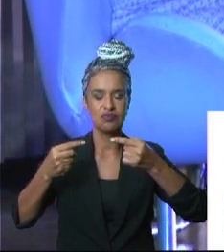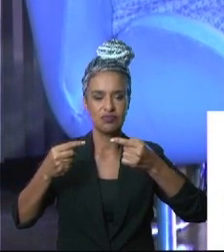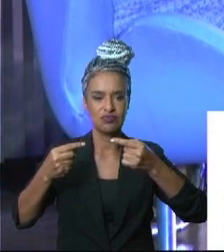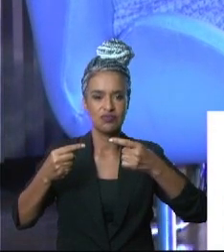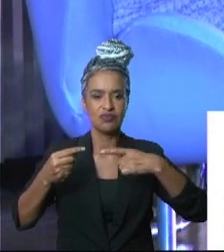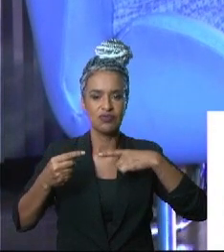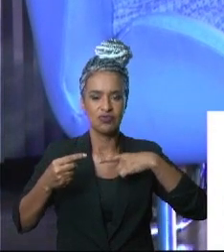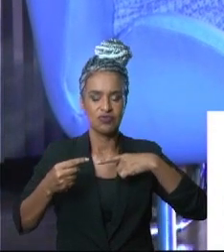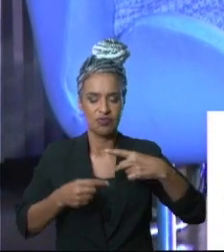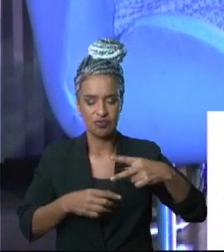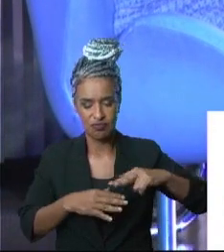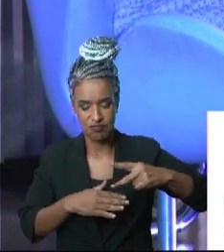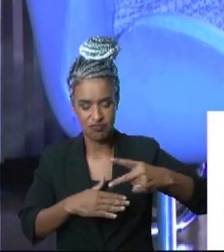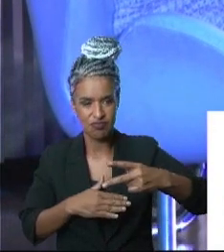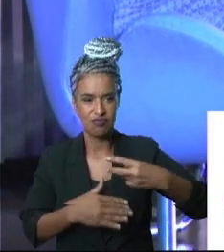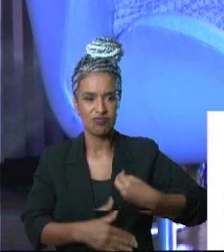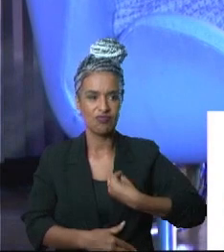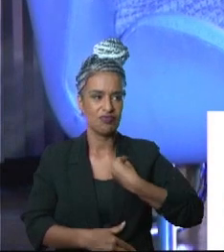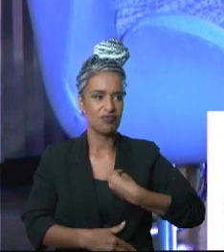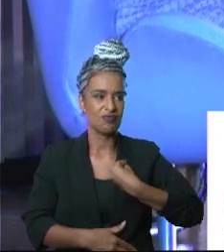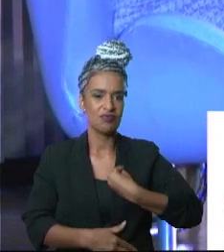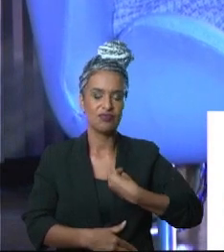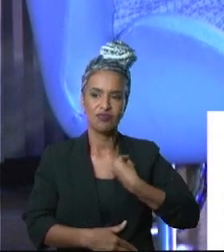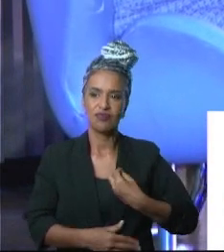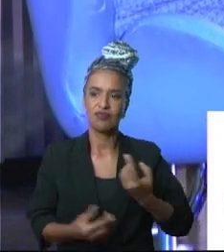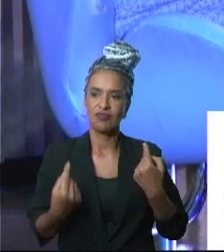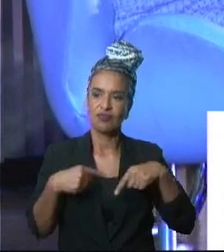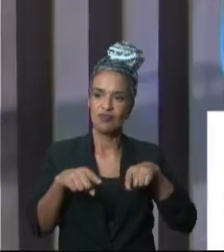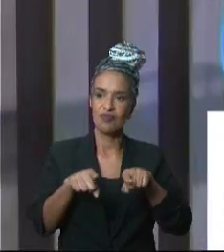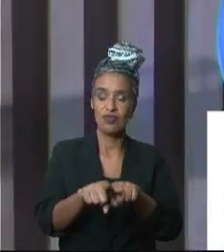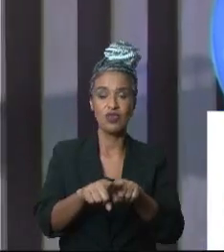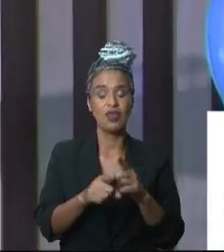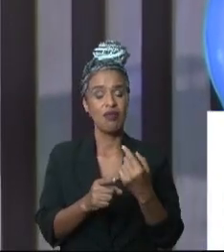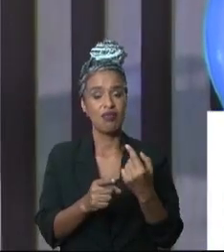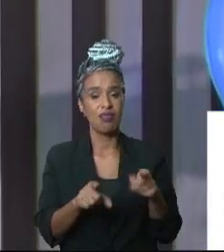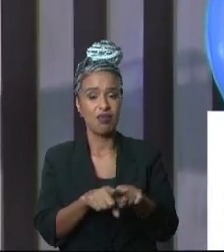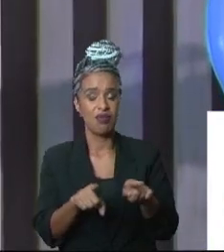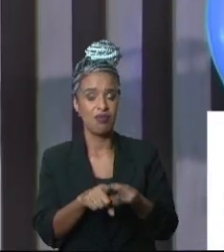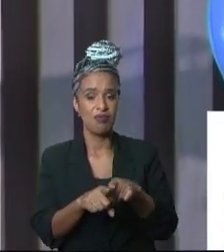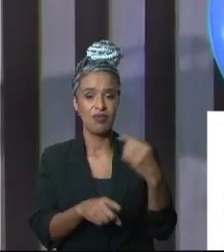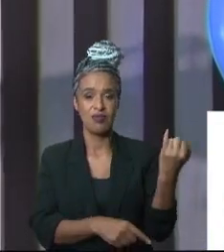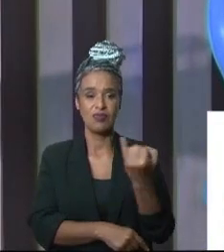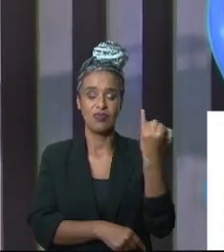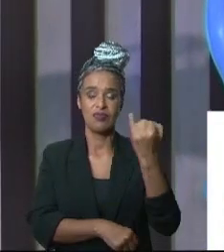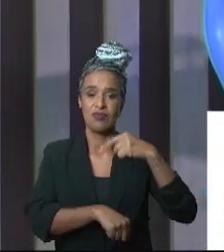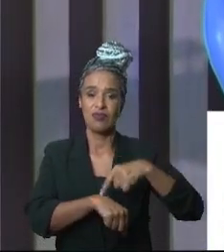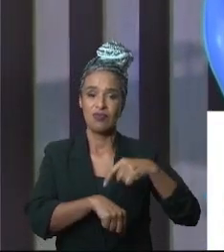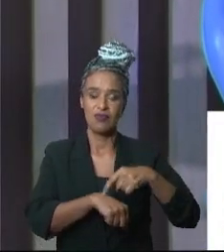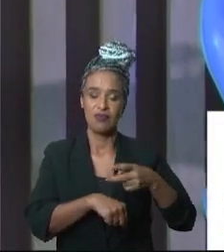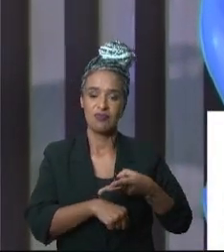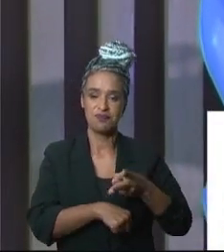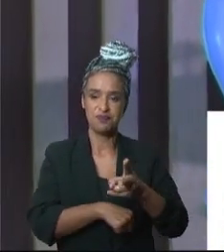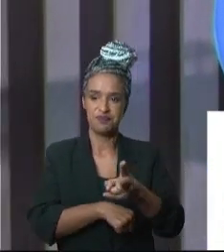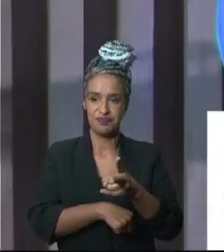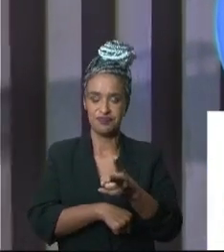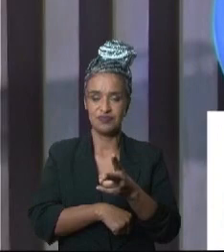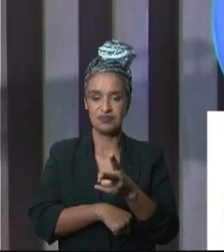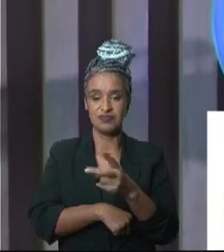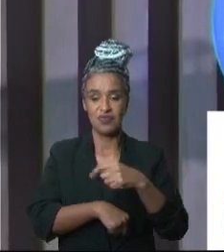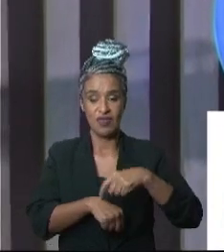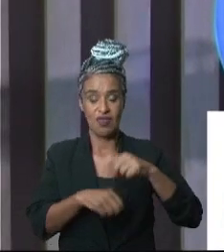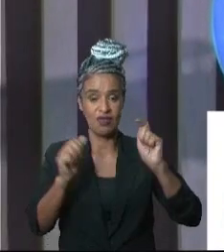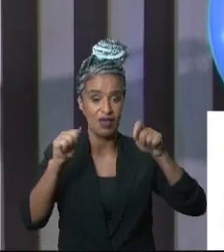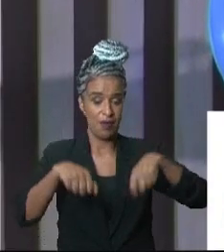amenazas paralelas y estratégicas que son todas simultáneas, importantes, y ocurriendo al mismo tiempo, y está testando nuestra